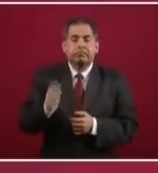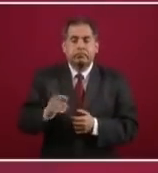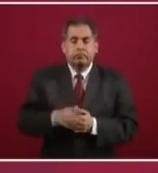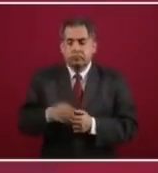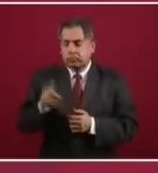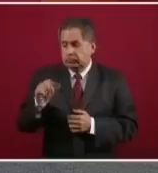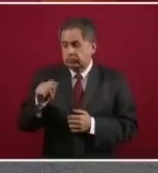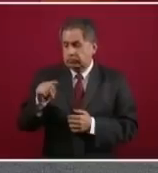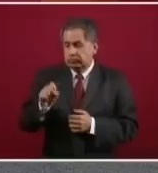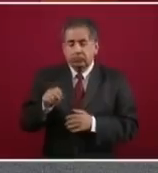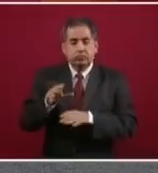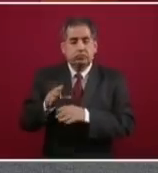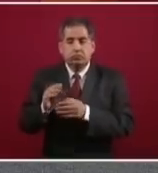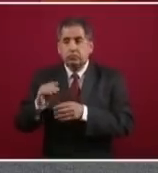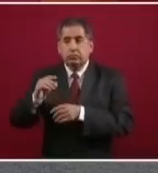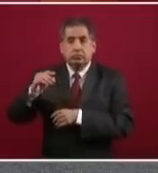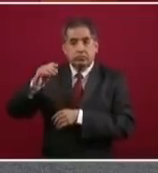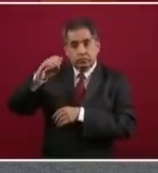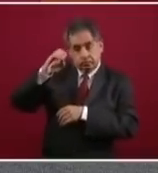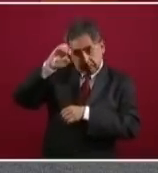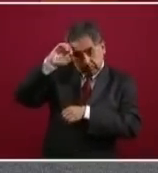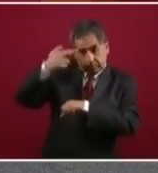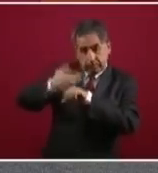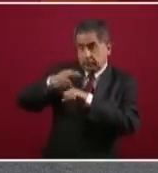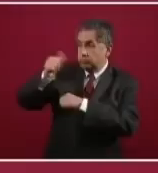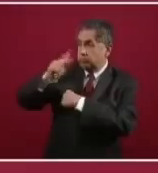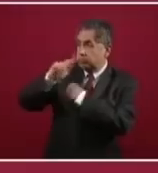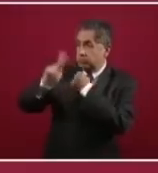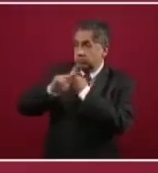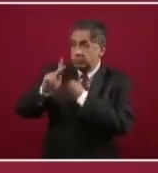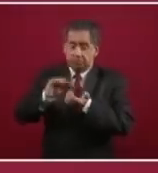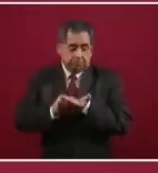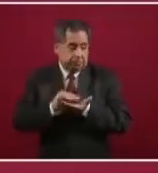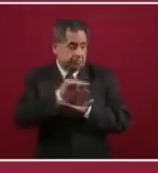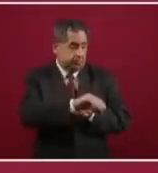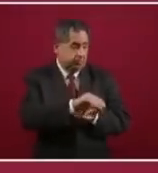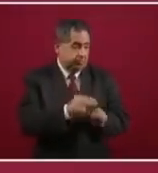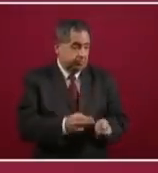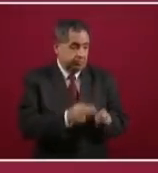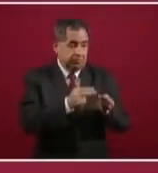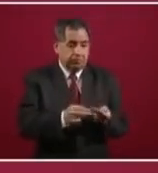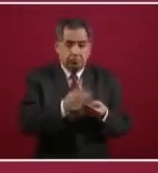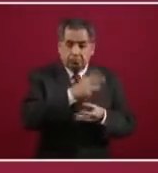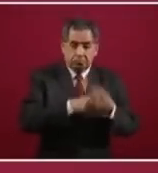los datos sobre inversión extranjera, que también son buenos.